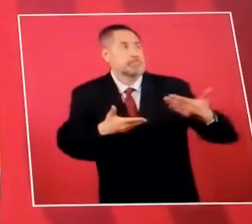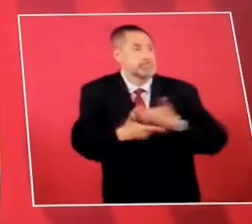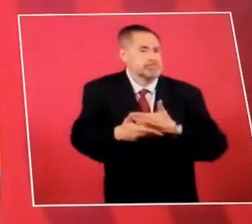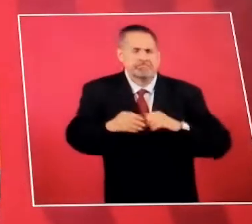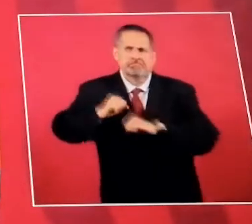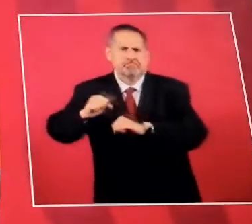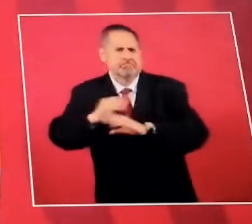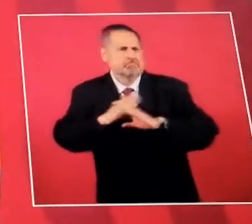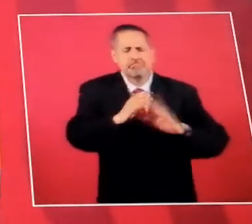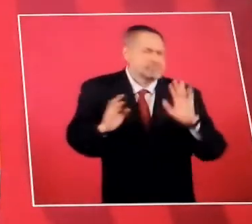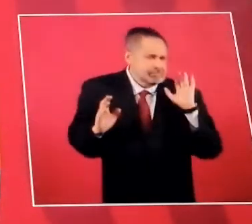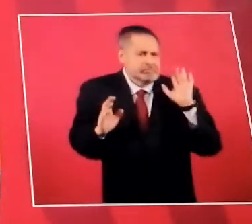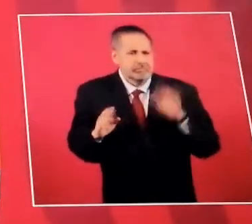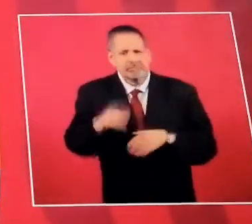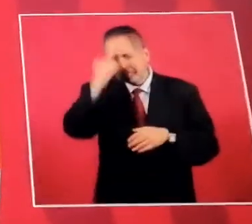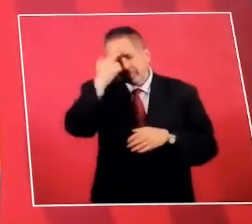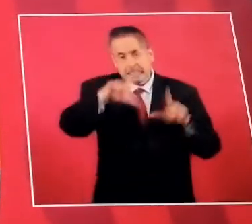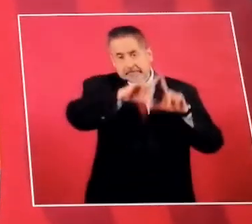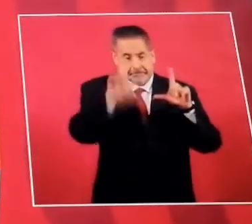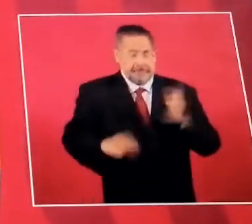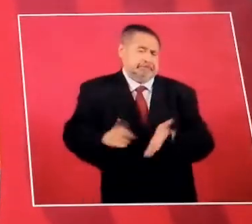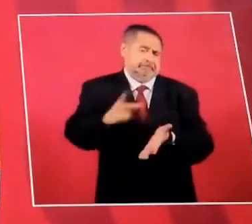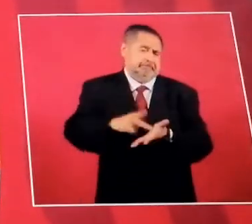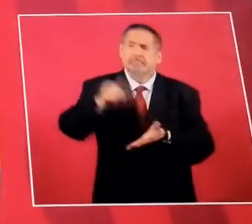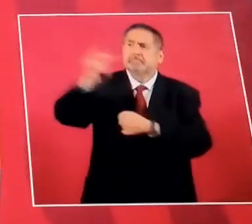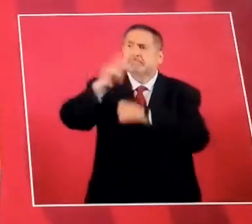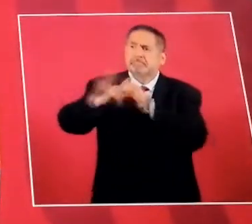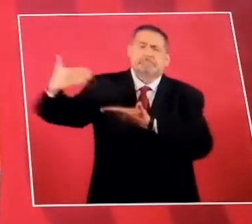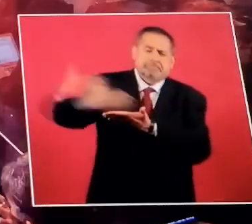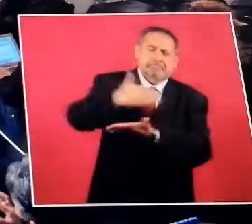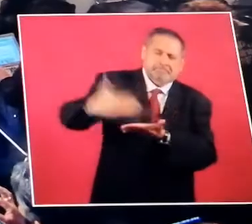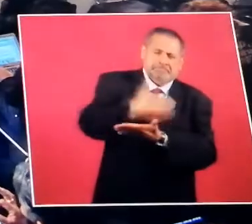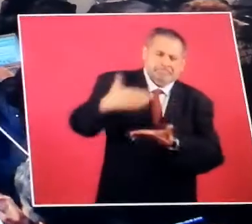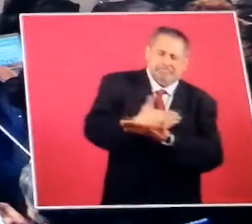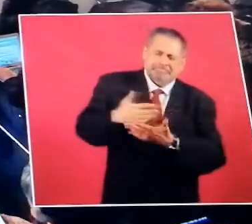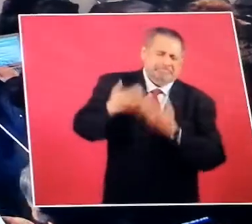México es de los países más invadidos del mundo.